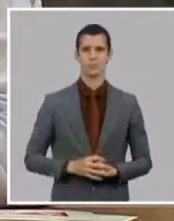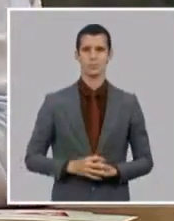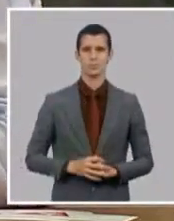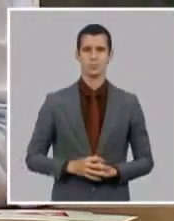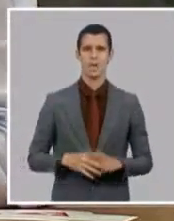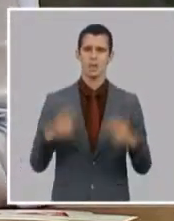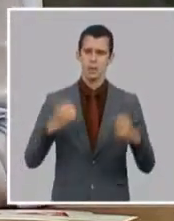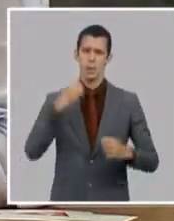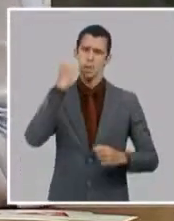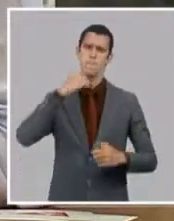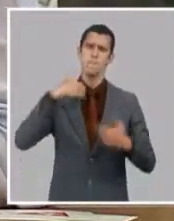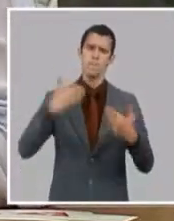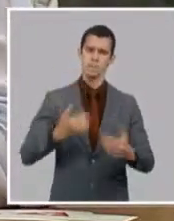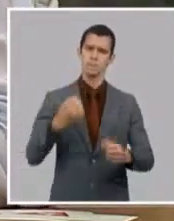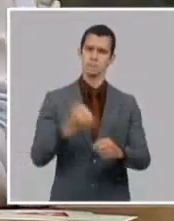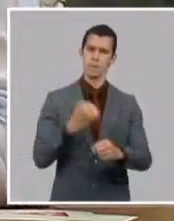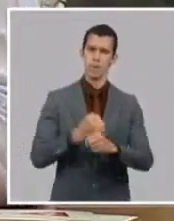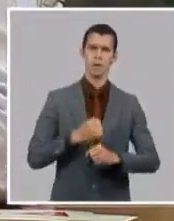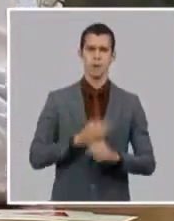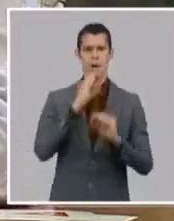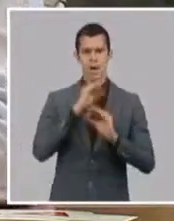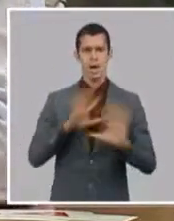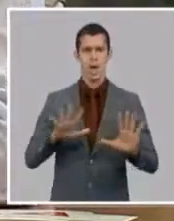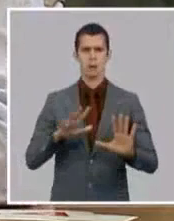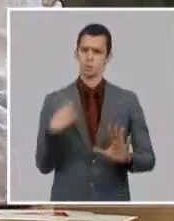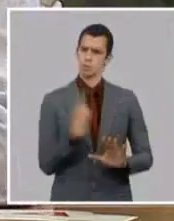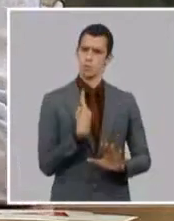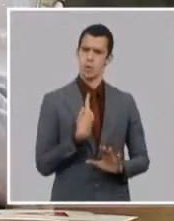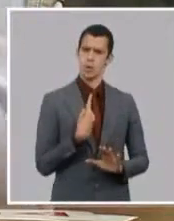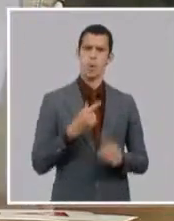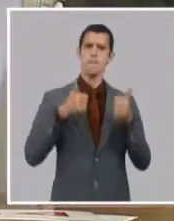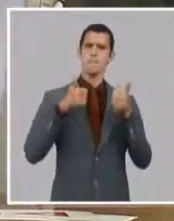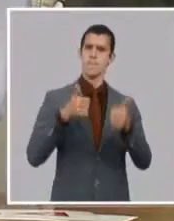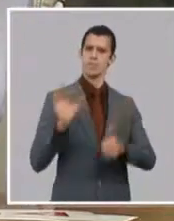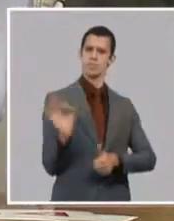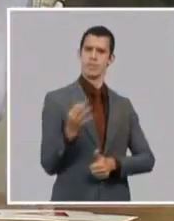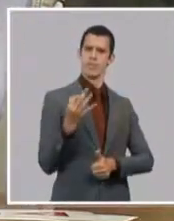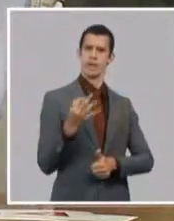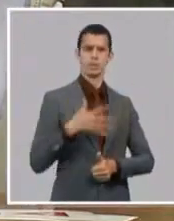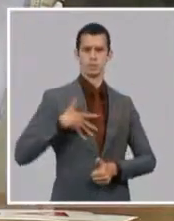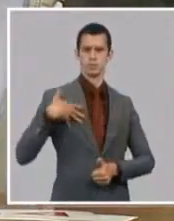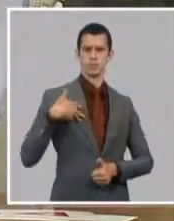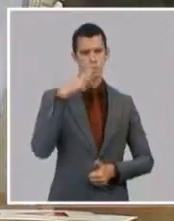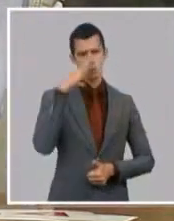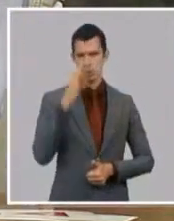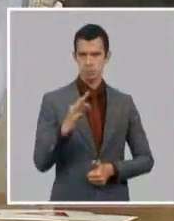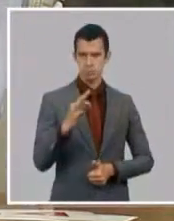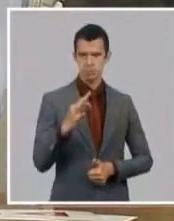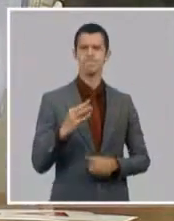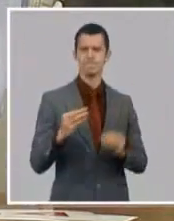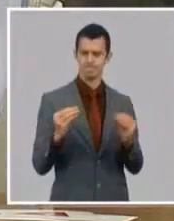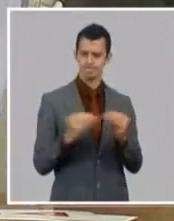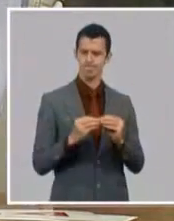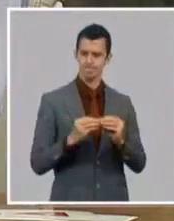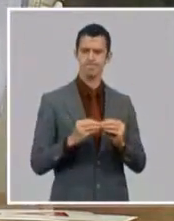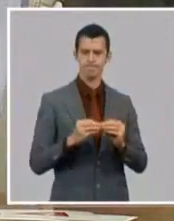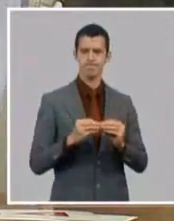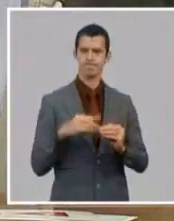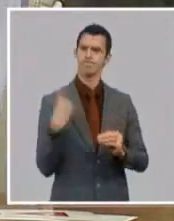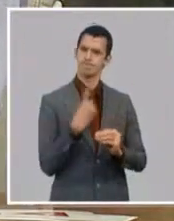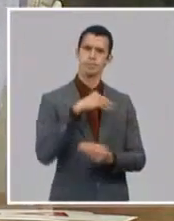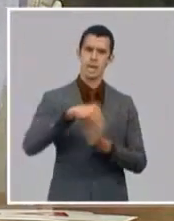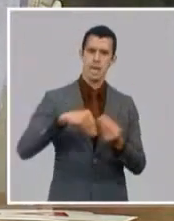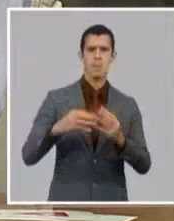y sobre la base de la autocrítica, de las cosas que tenemos que superar, lo que estoy llamando es que nosotros tenemos que seguir multiplicando los